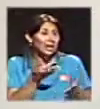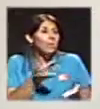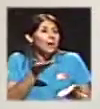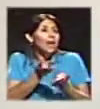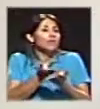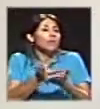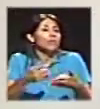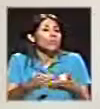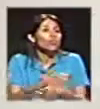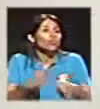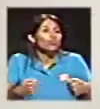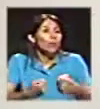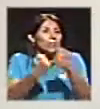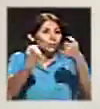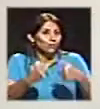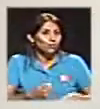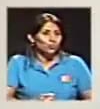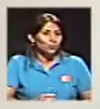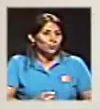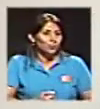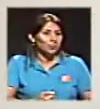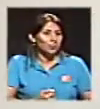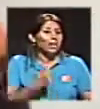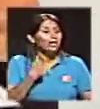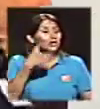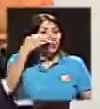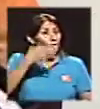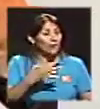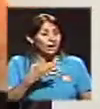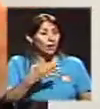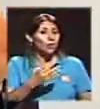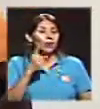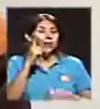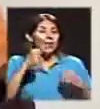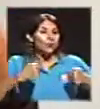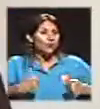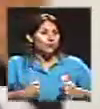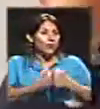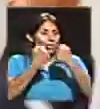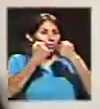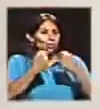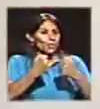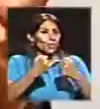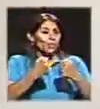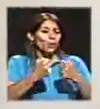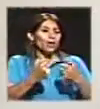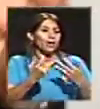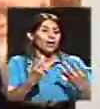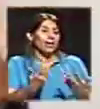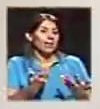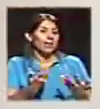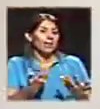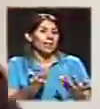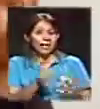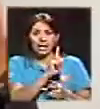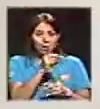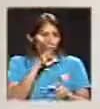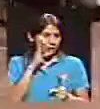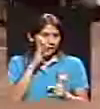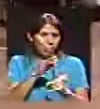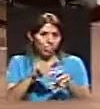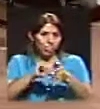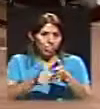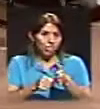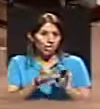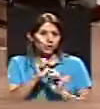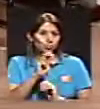y me parece que aquí hay un reto no exactamente de SUPEN, Alrededor de algo que usted también ya, don Edgar, adelantó sobre el